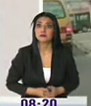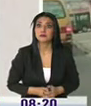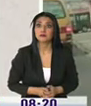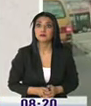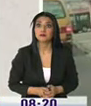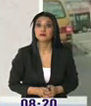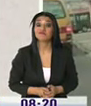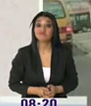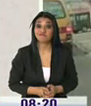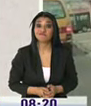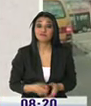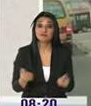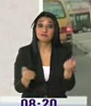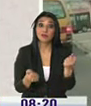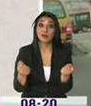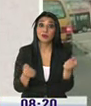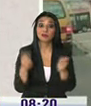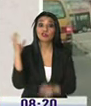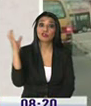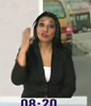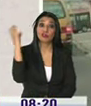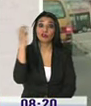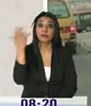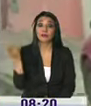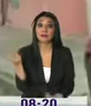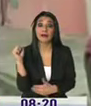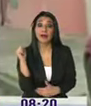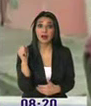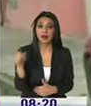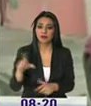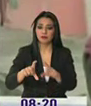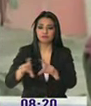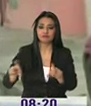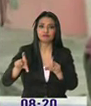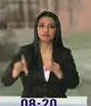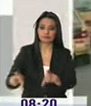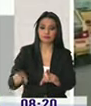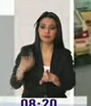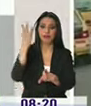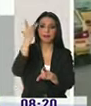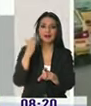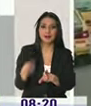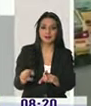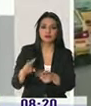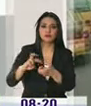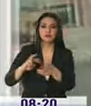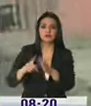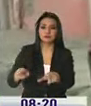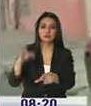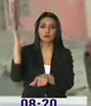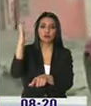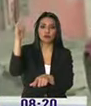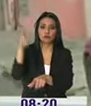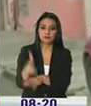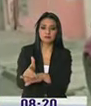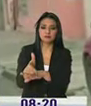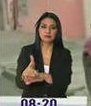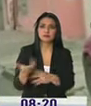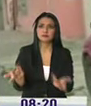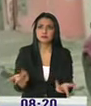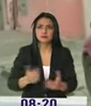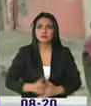es de Cali, ahí uno se parquea donde le da la gana. Ahí está, miren. Parqueado encima de la vereda. Pobre